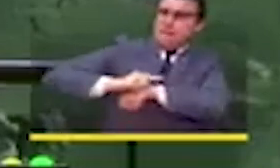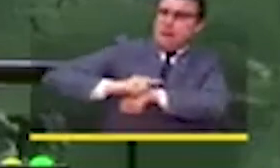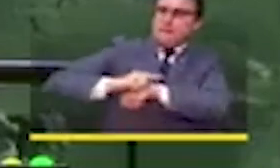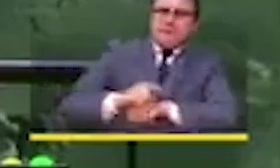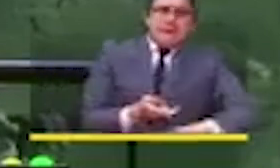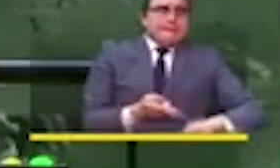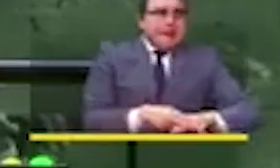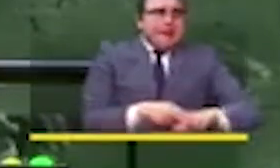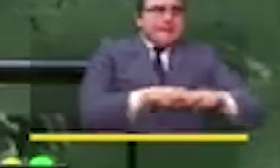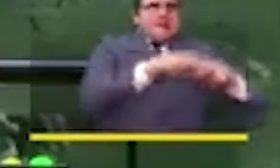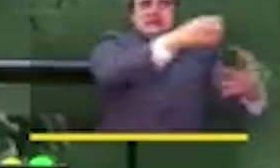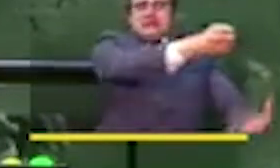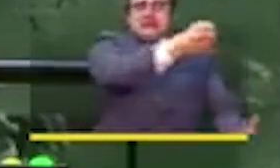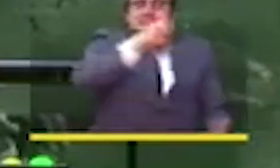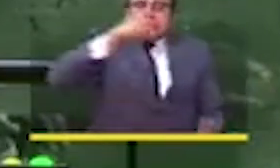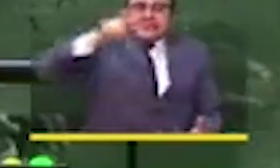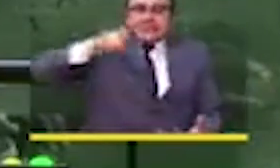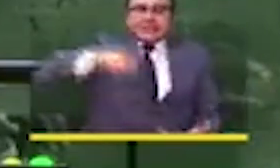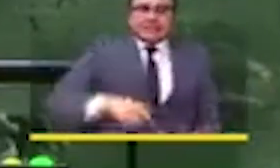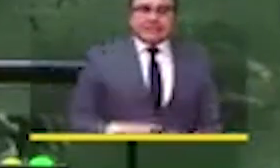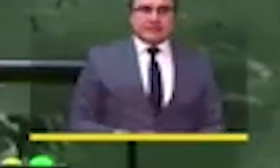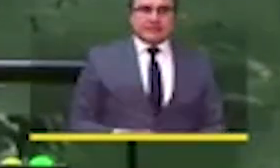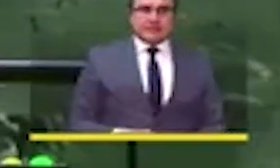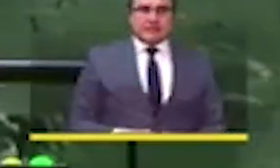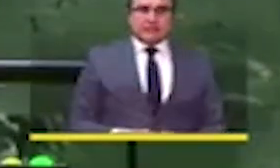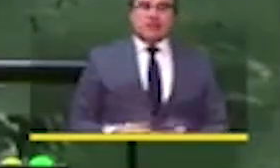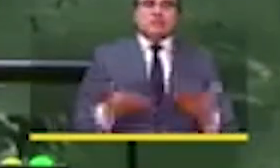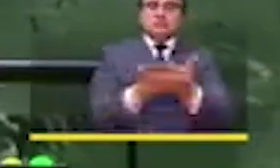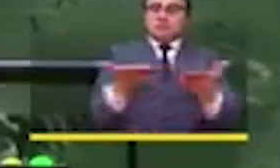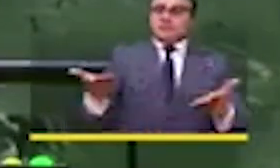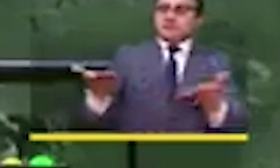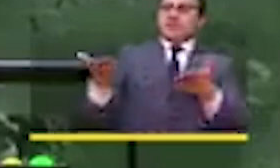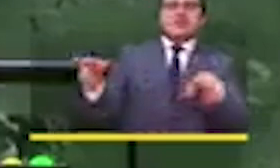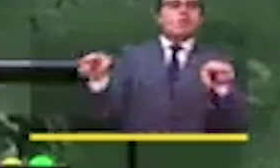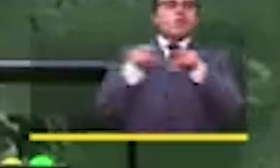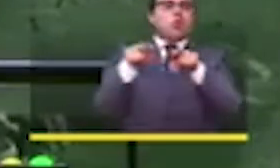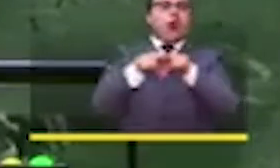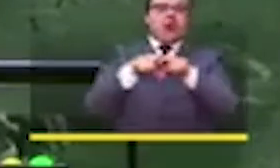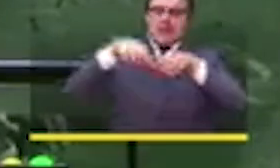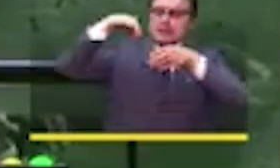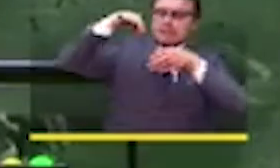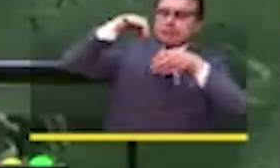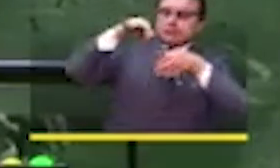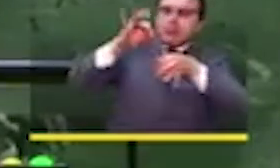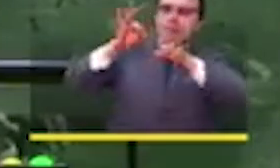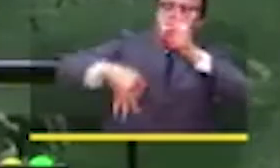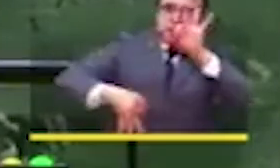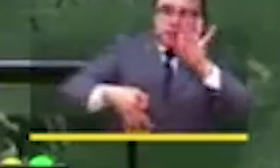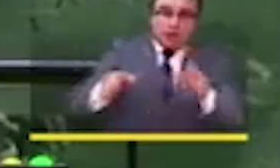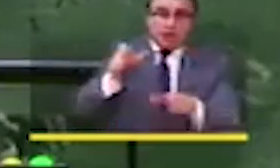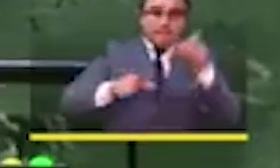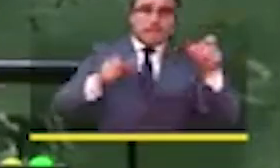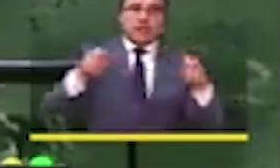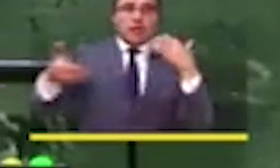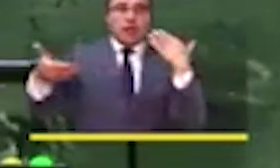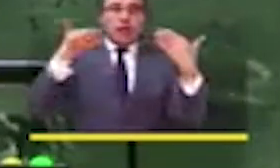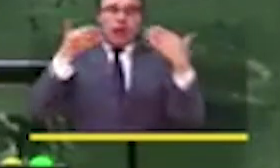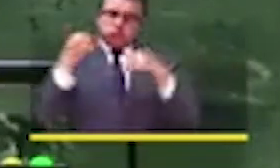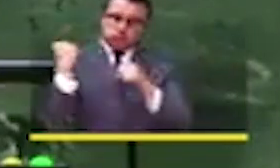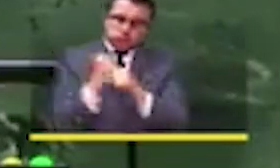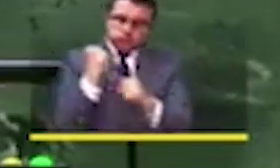Tierra. Sembraron injusticia, señores, y por detener a campesinos cultivadores de